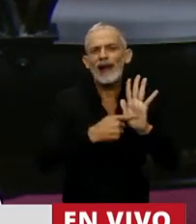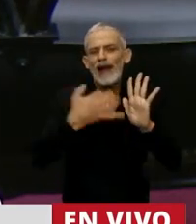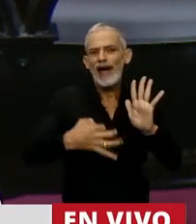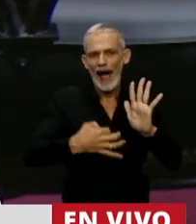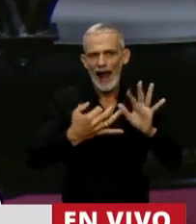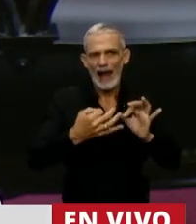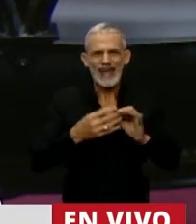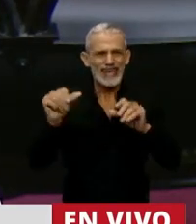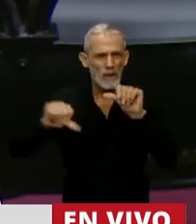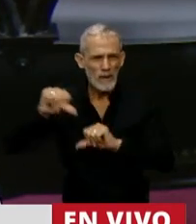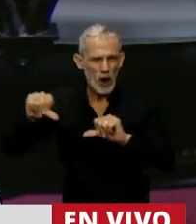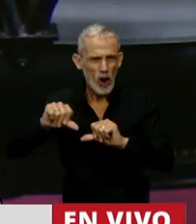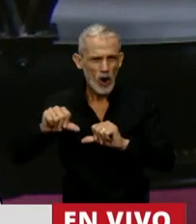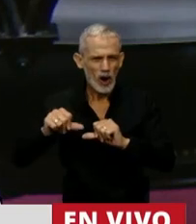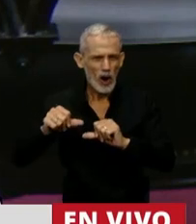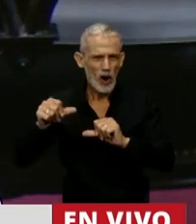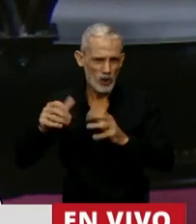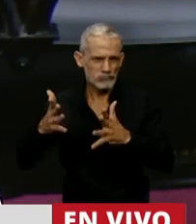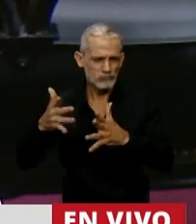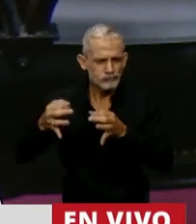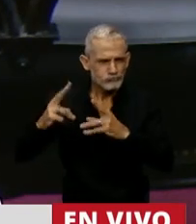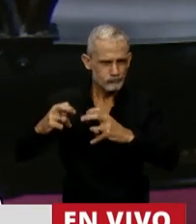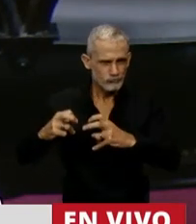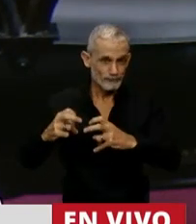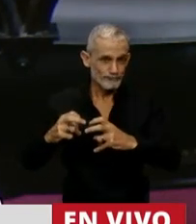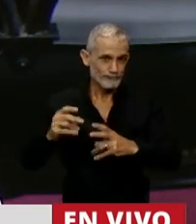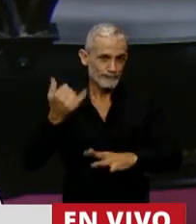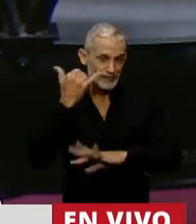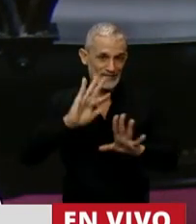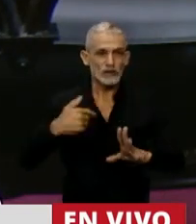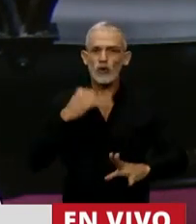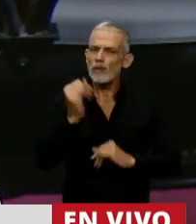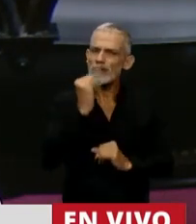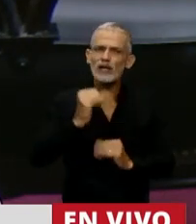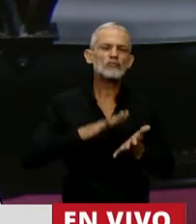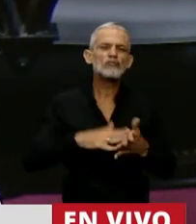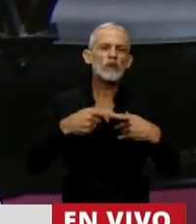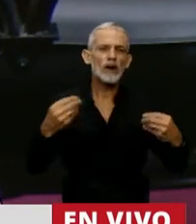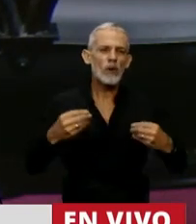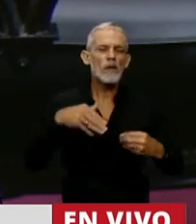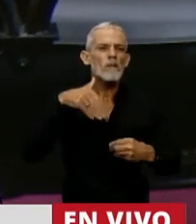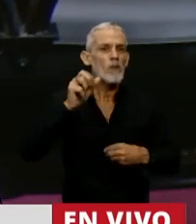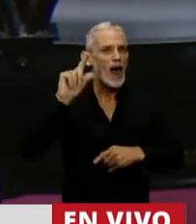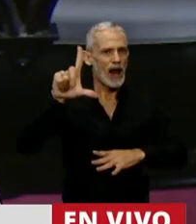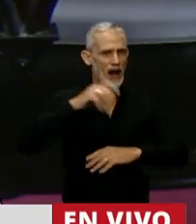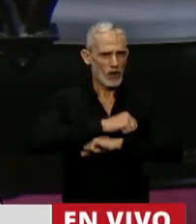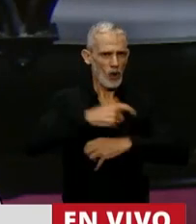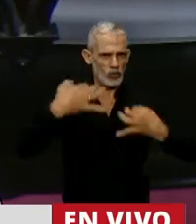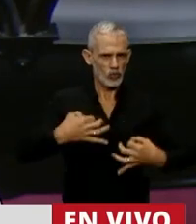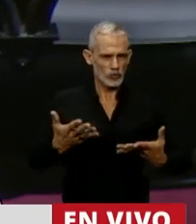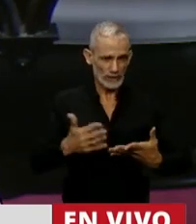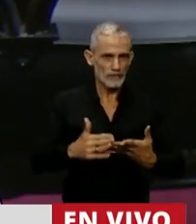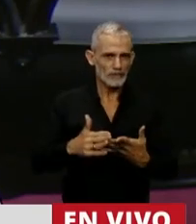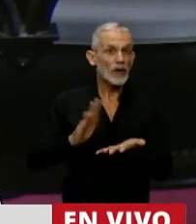el fundamento biológico. Sí voy a hacer una locución en lo que es la parte moral. Y